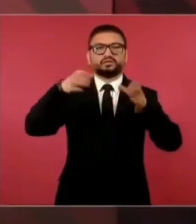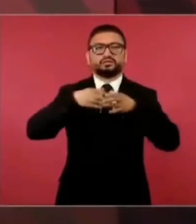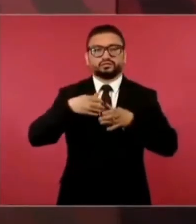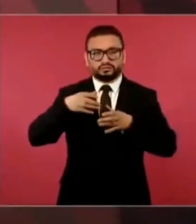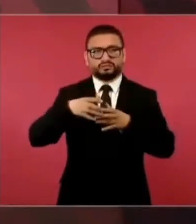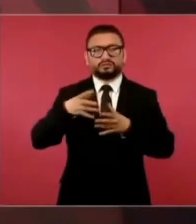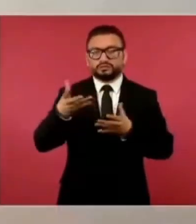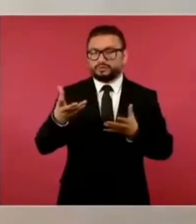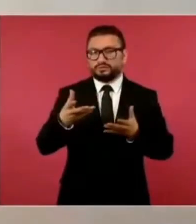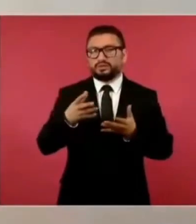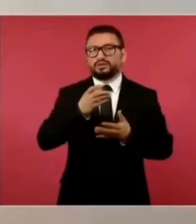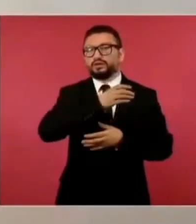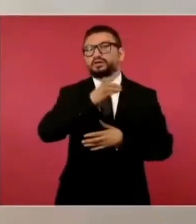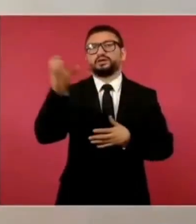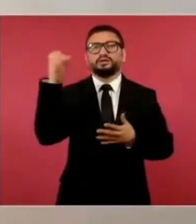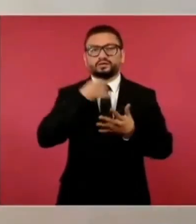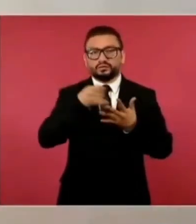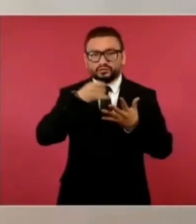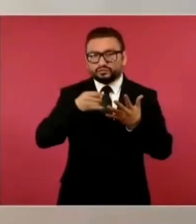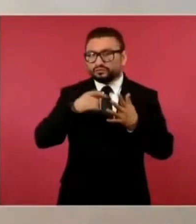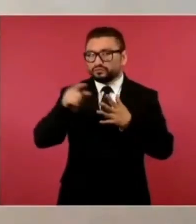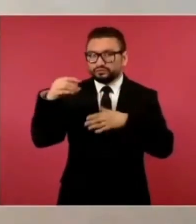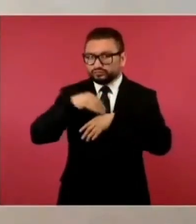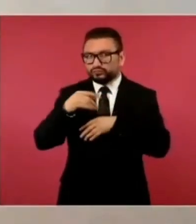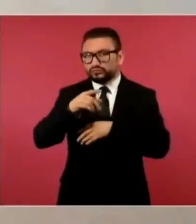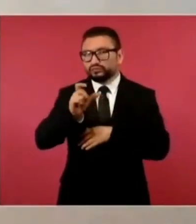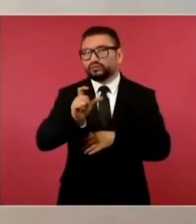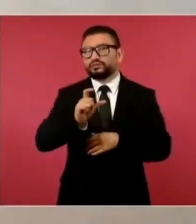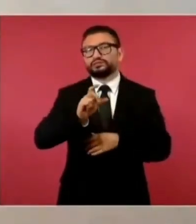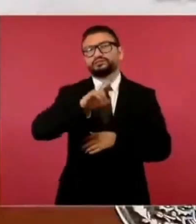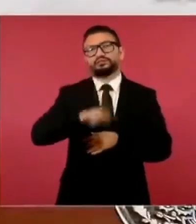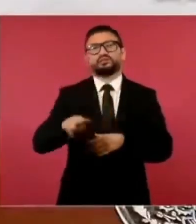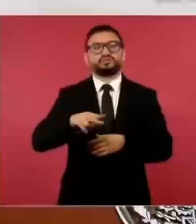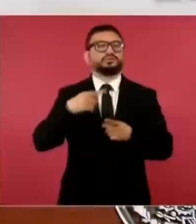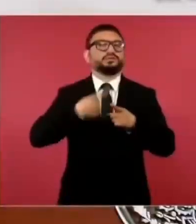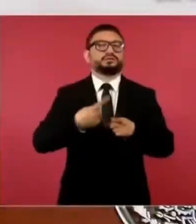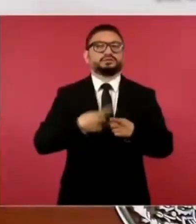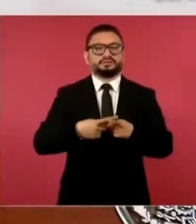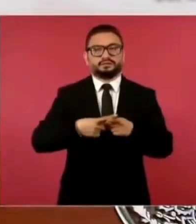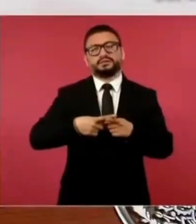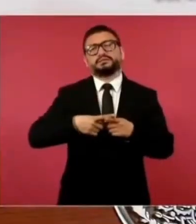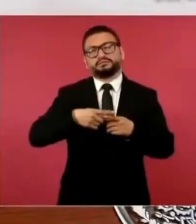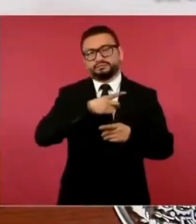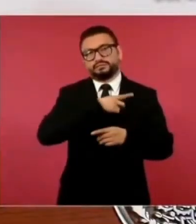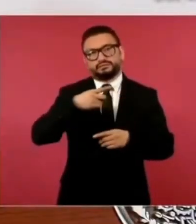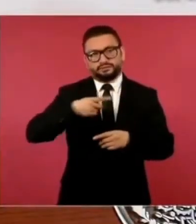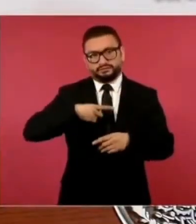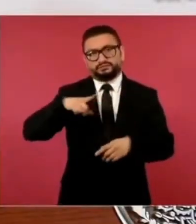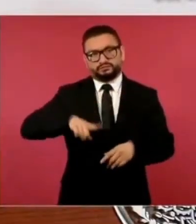ejidos? Nunca. ¿Quién tiene que hacerlo? El Estado.